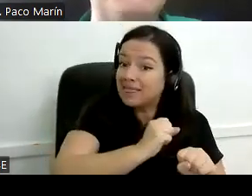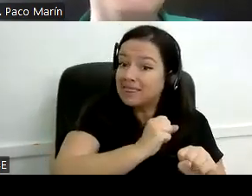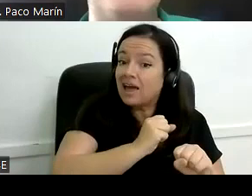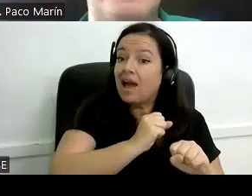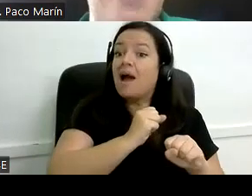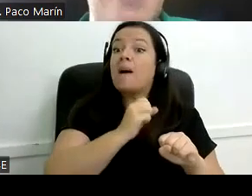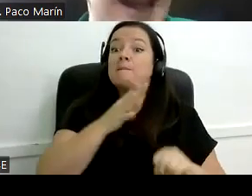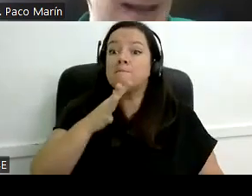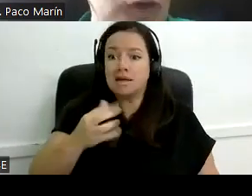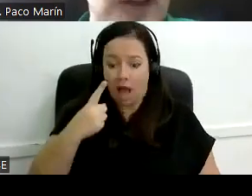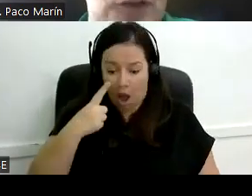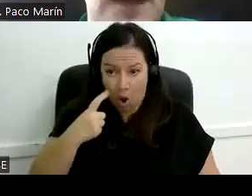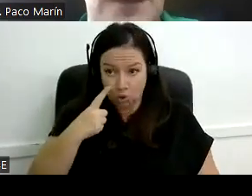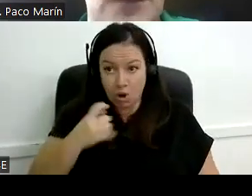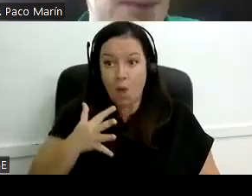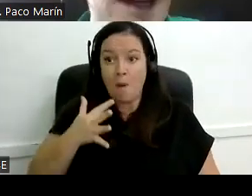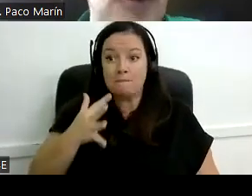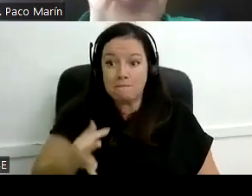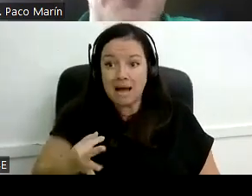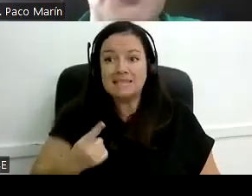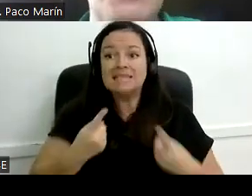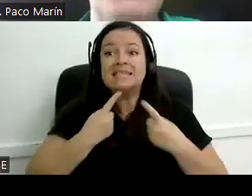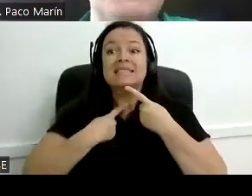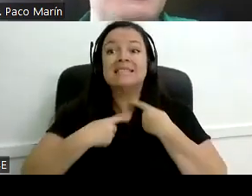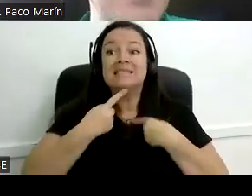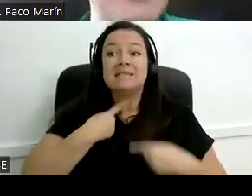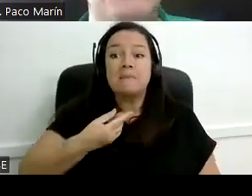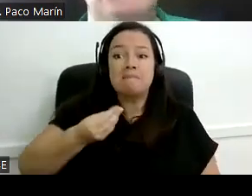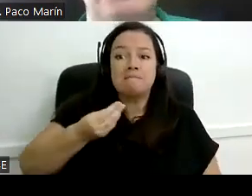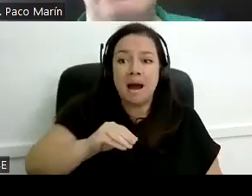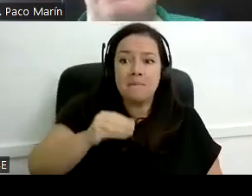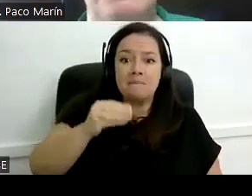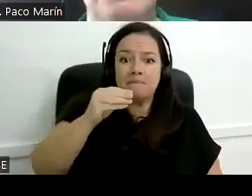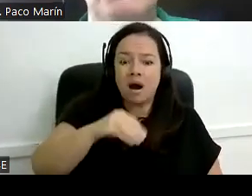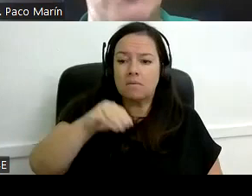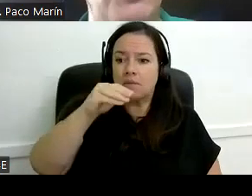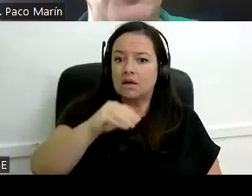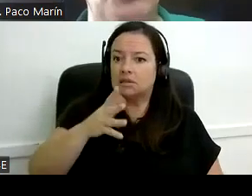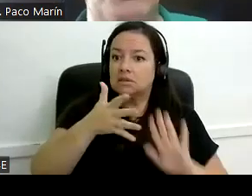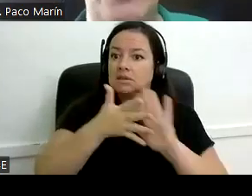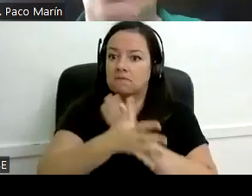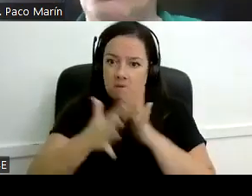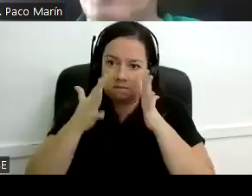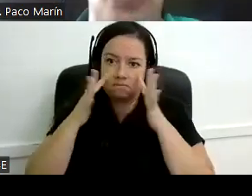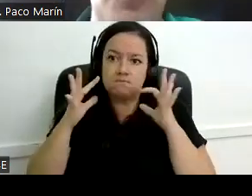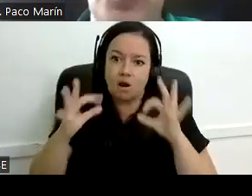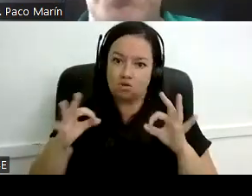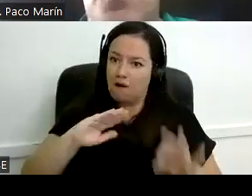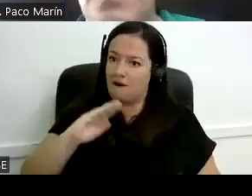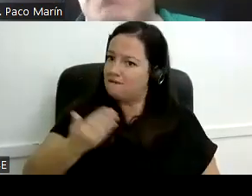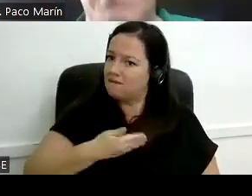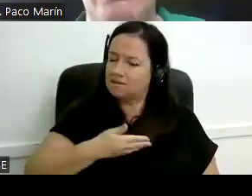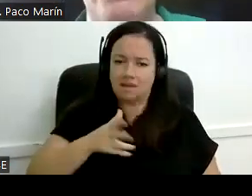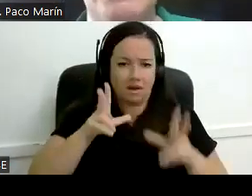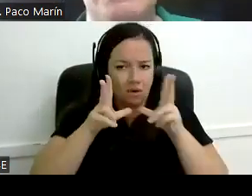síndrome de abstinencia a la dosis normal, a la dosis habitual, imaginaos si la dosis es mucho mayor, los efectos son